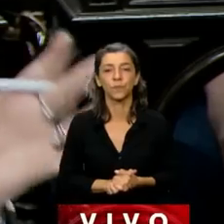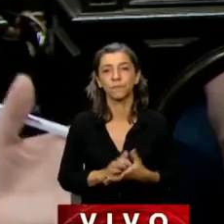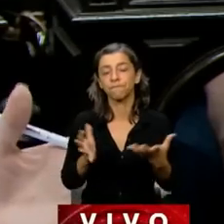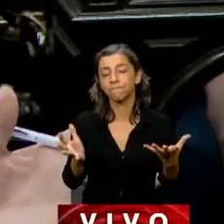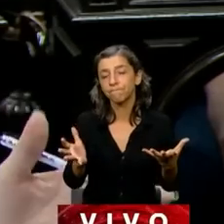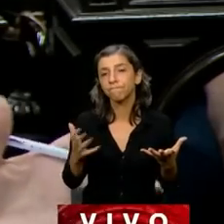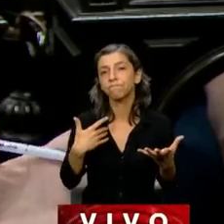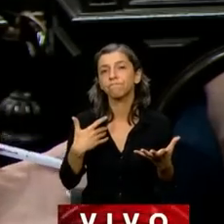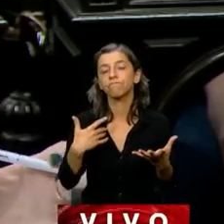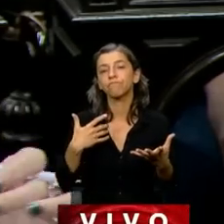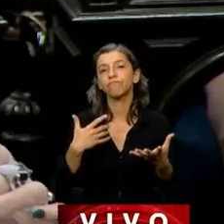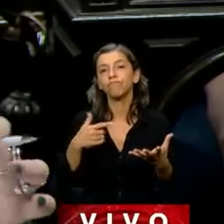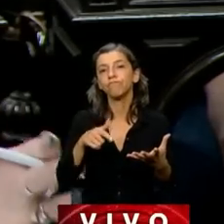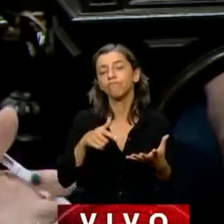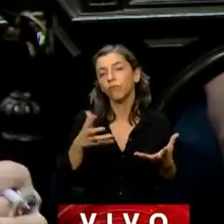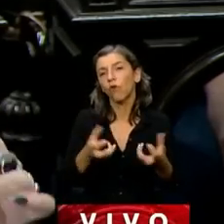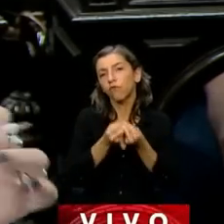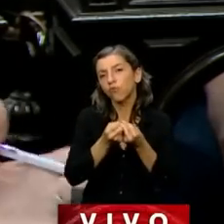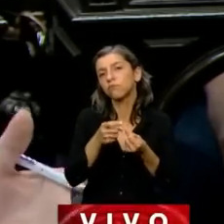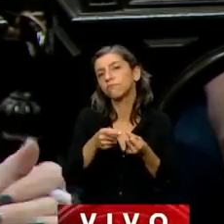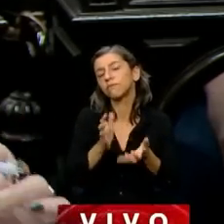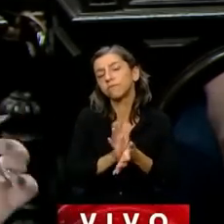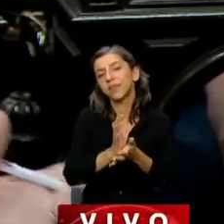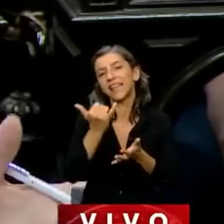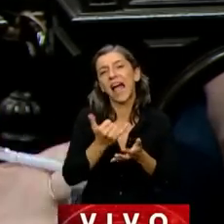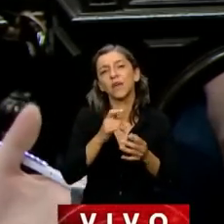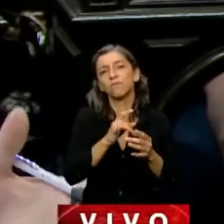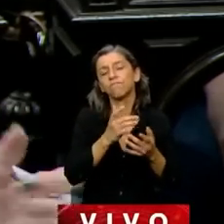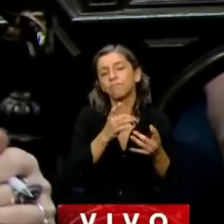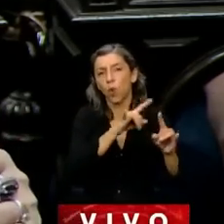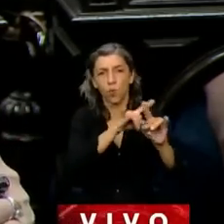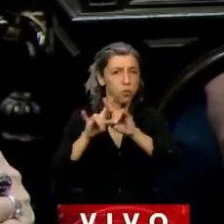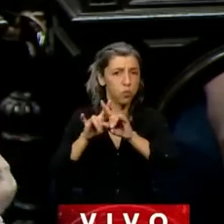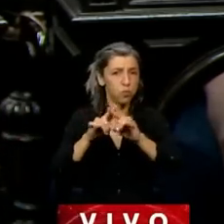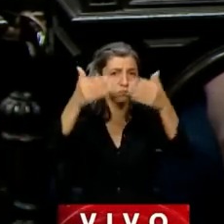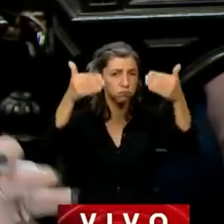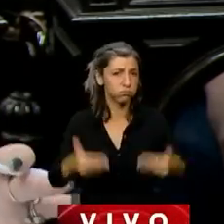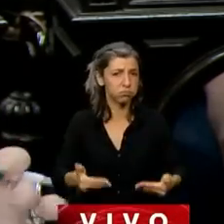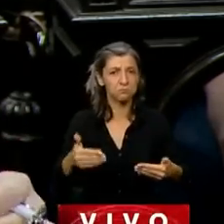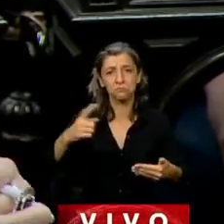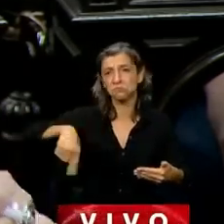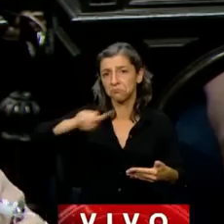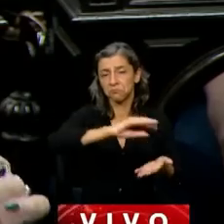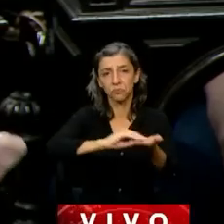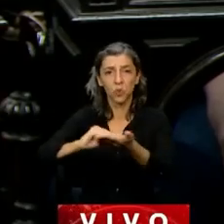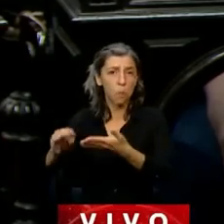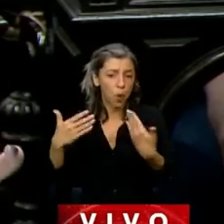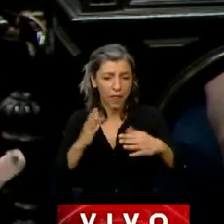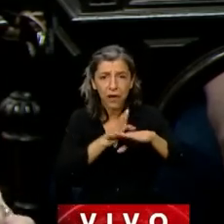La Fundación tiene, señora Presidenta, una página que cualquier legislador ingresando